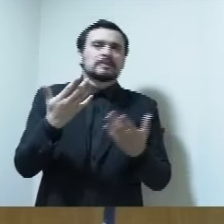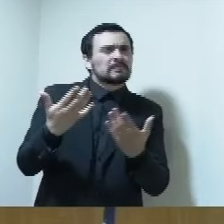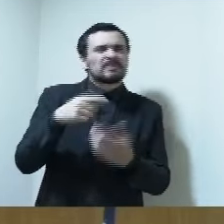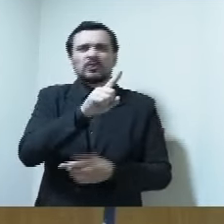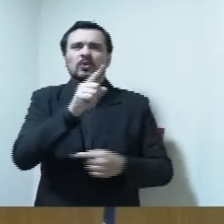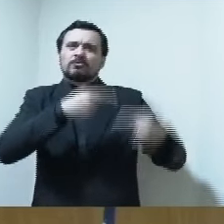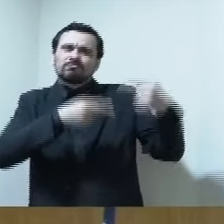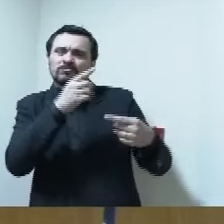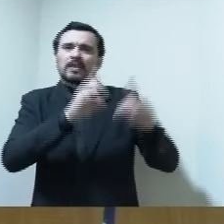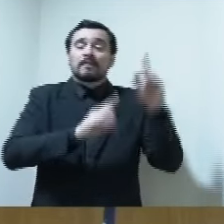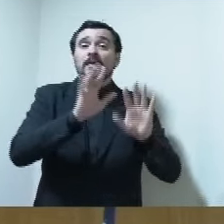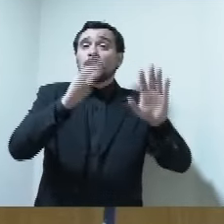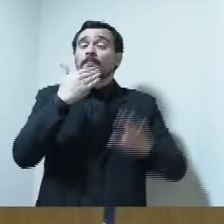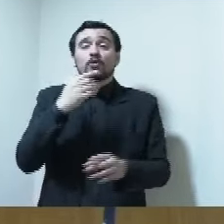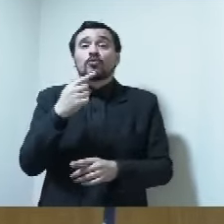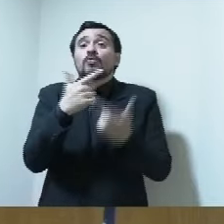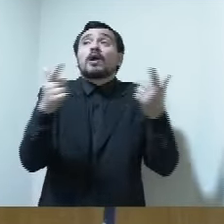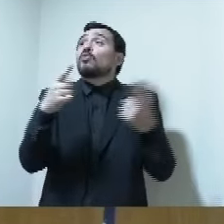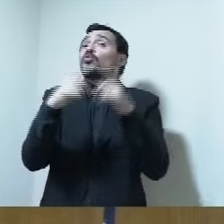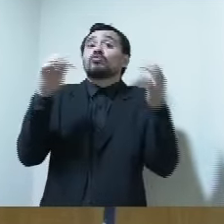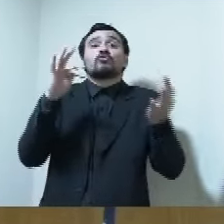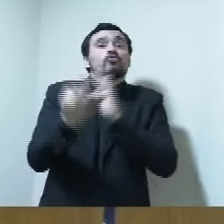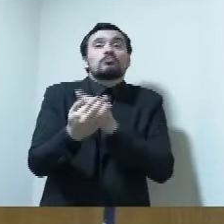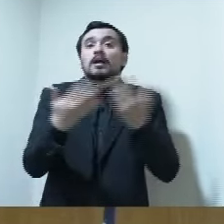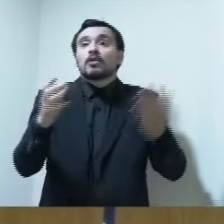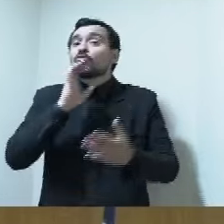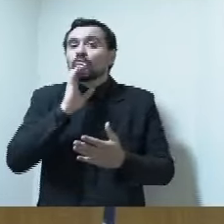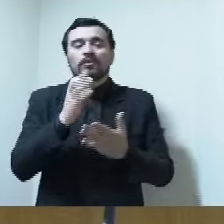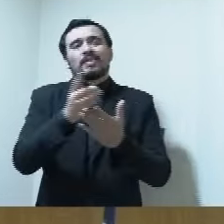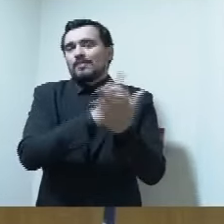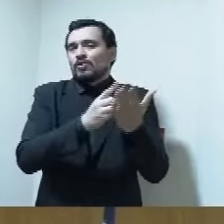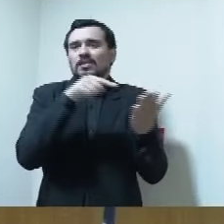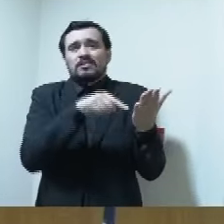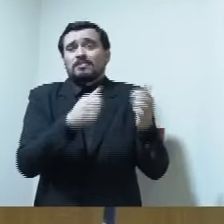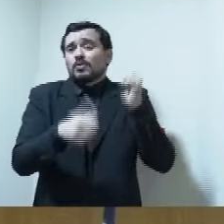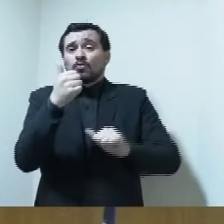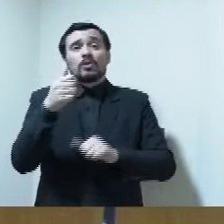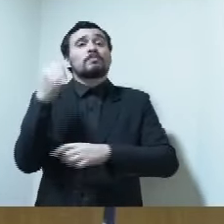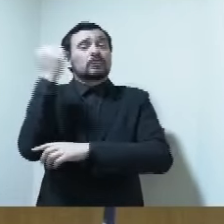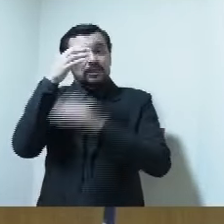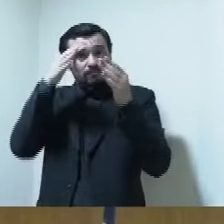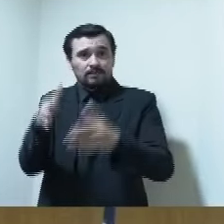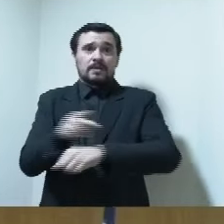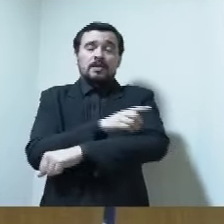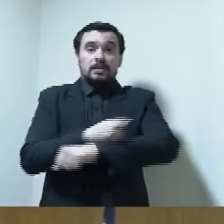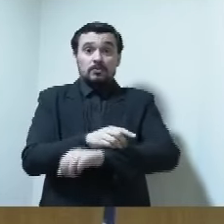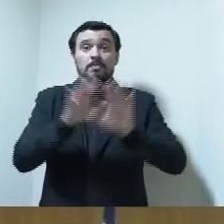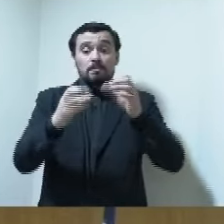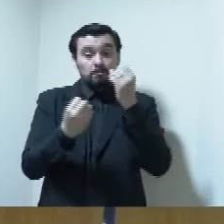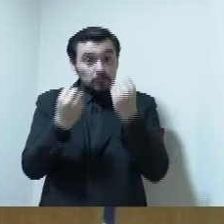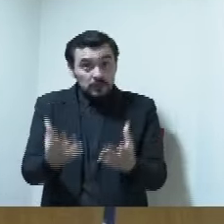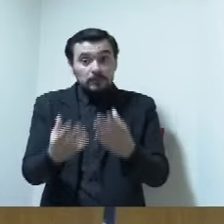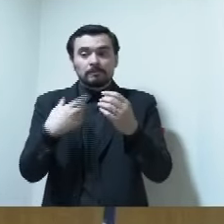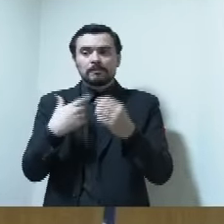que estamos de acuerdo de que no hay mejor forma de convivencia que la democracia bajo un Estado de Derecho. Los primeros años,